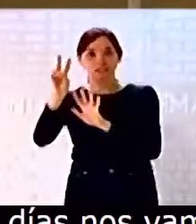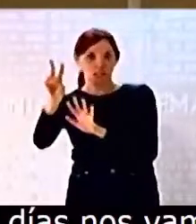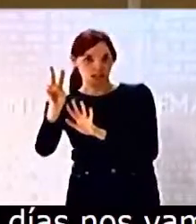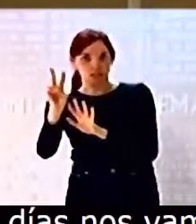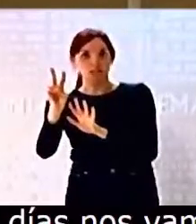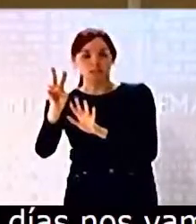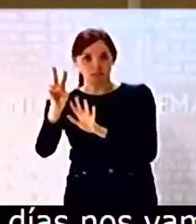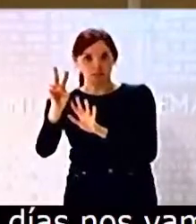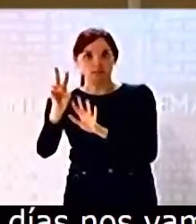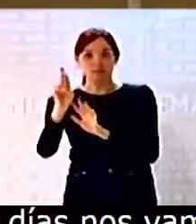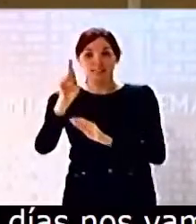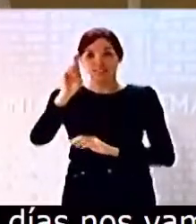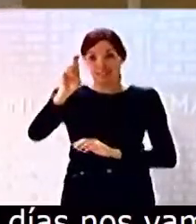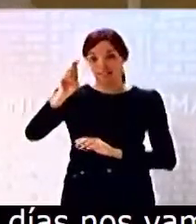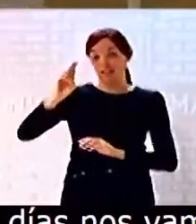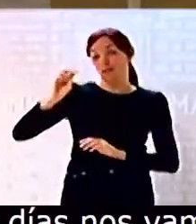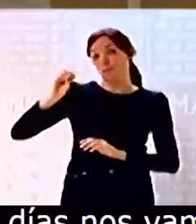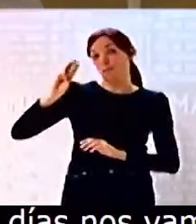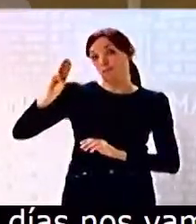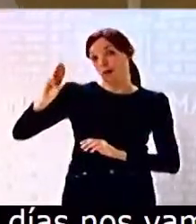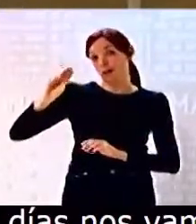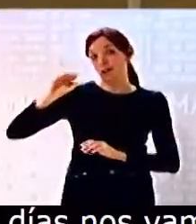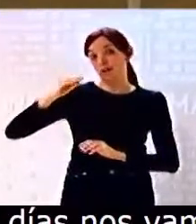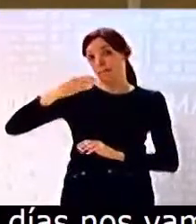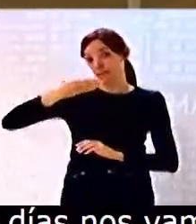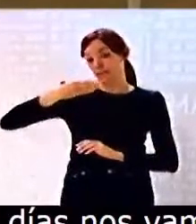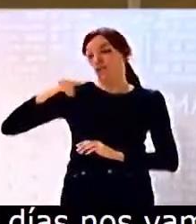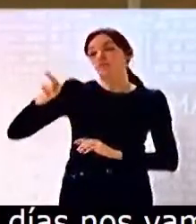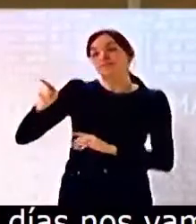número reproductivo básico instantáneo del resto